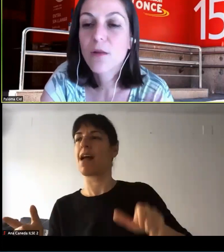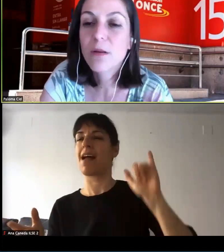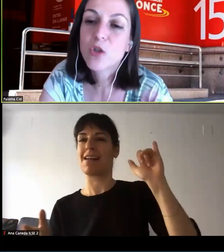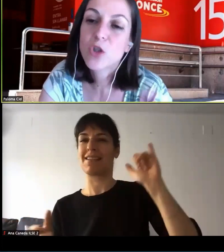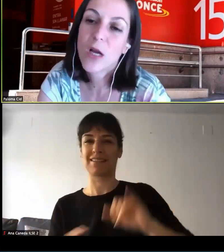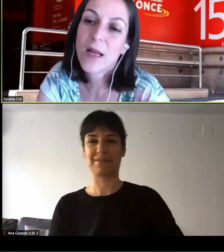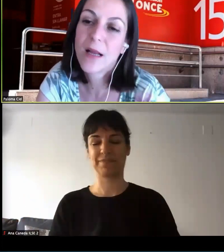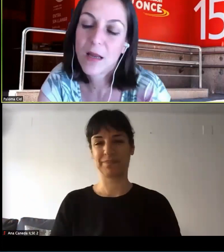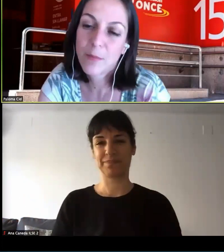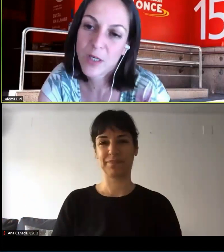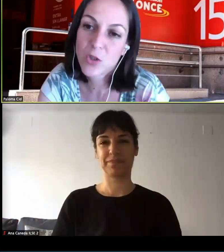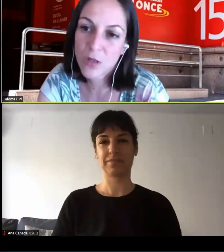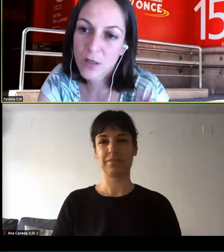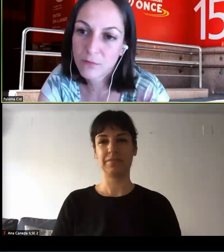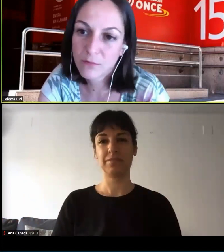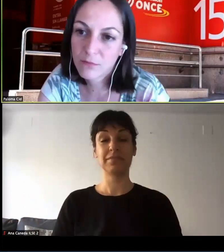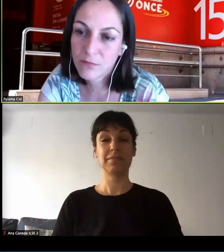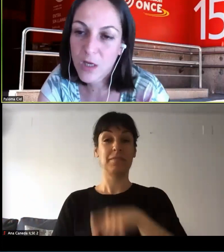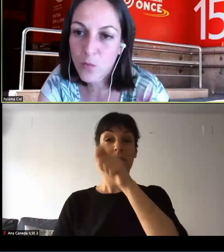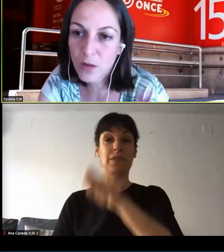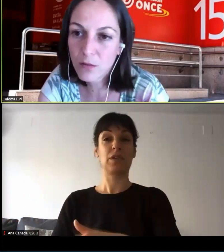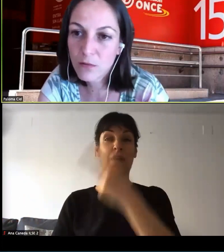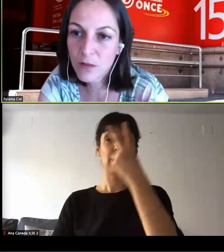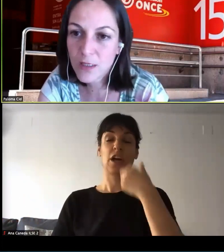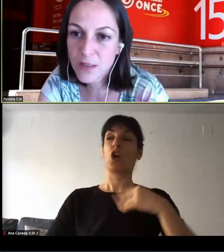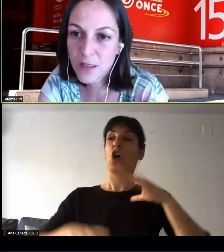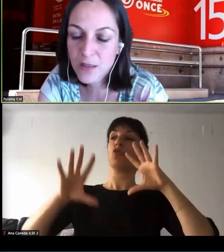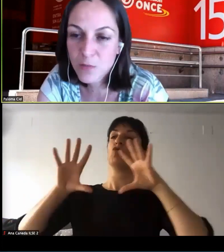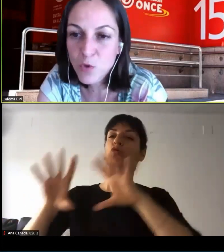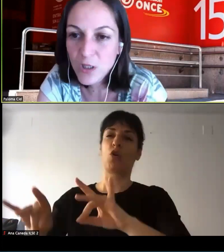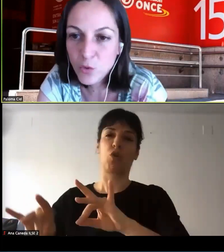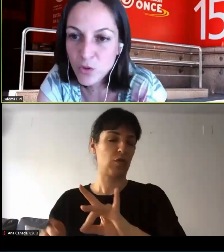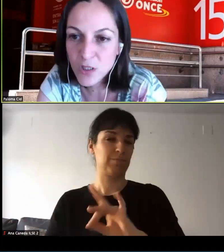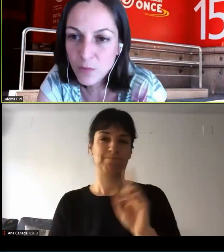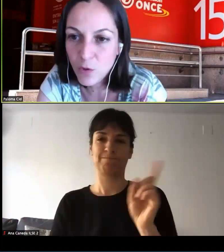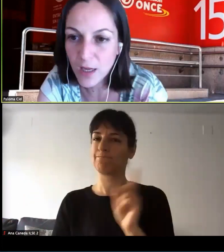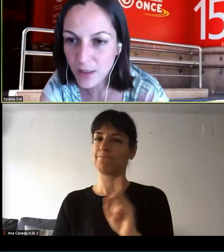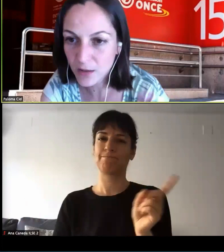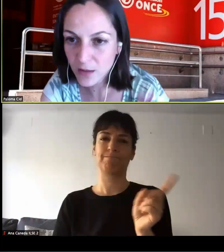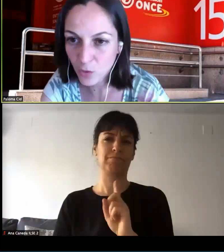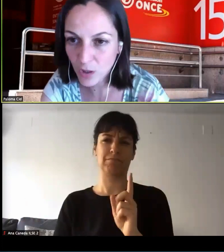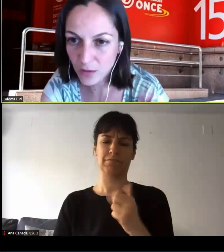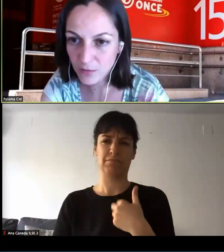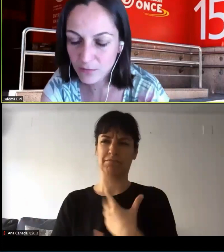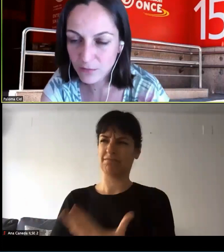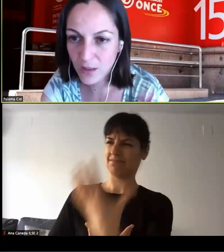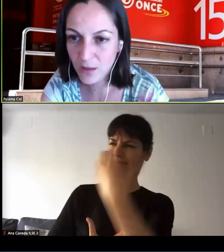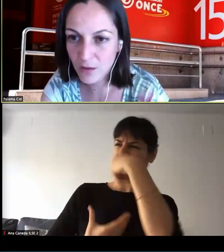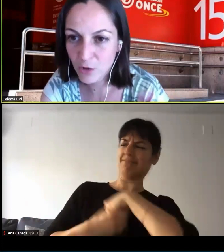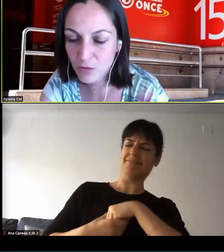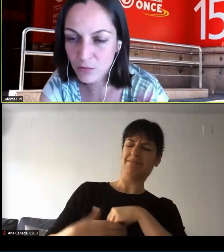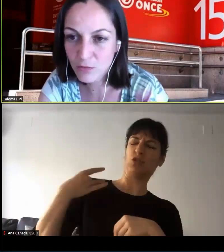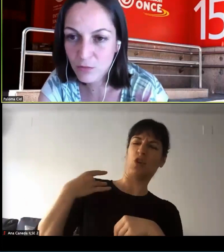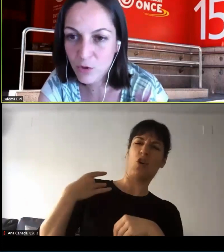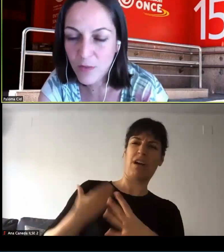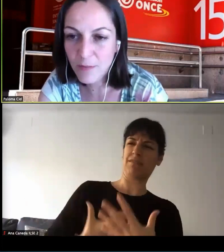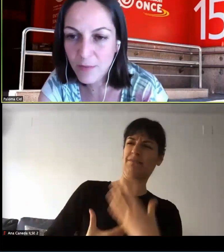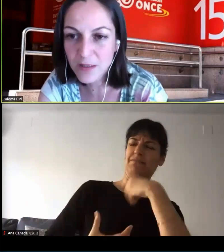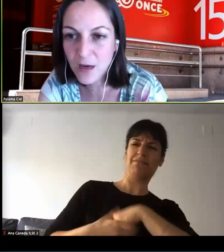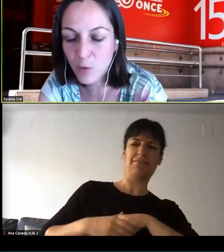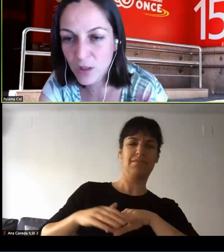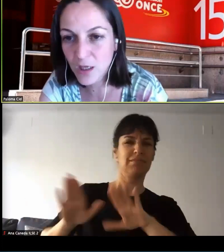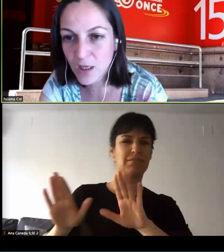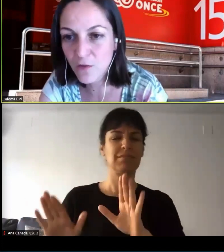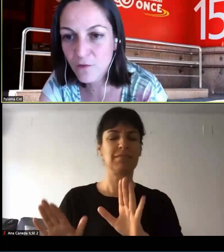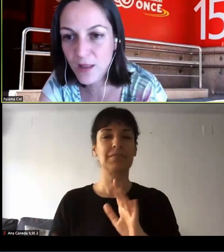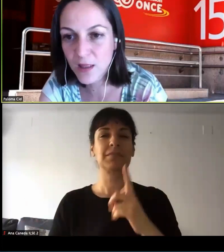No debemos tocar a la persona, ¿de acuerdo? Es muy intrusivo que alguien te toque. Normalmente,